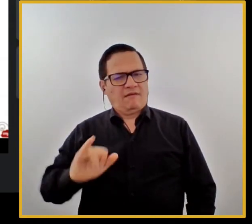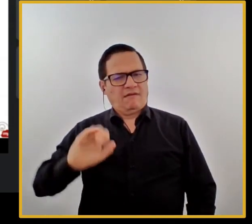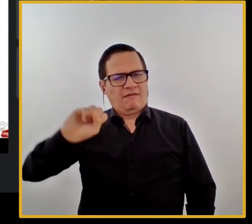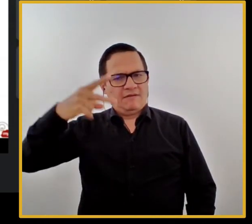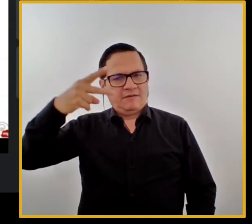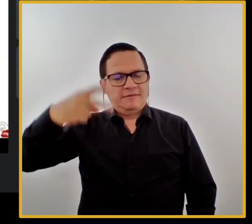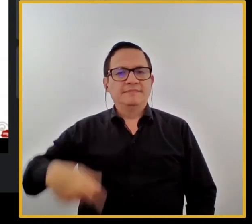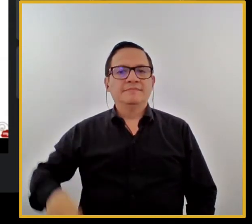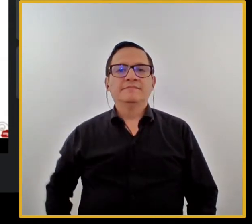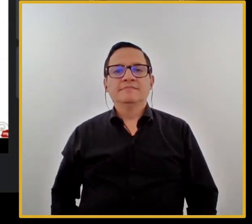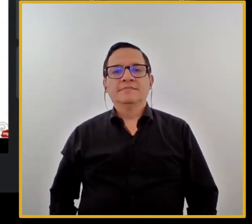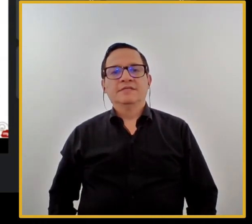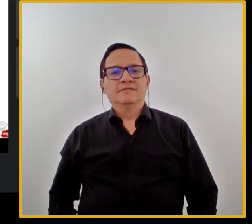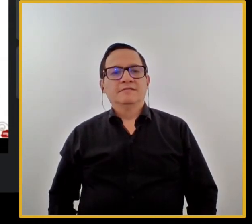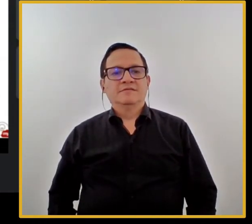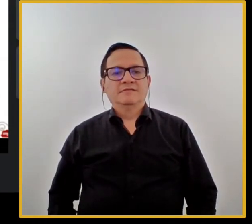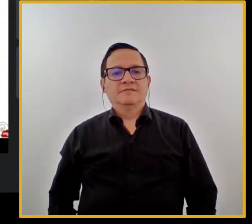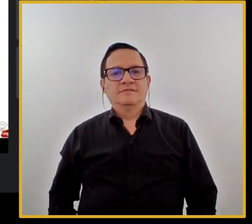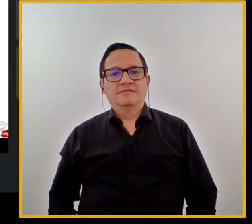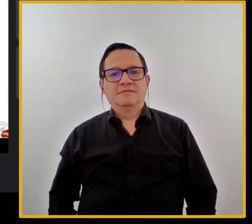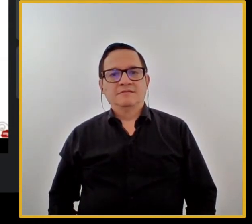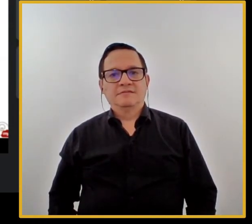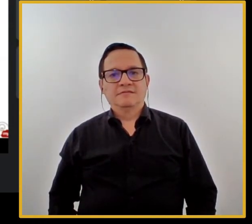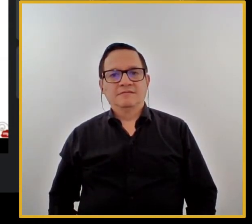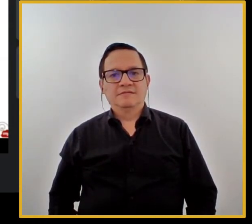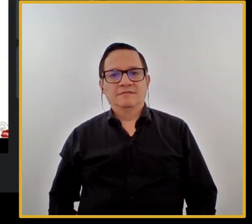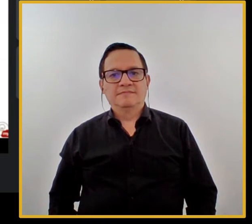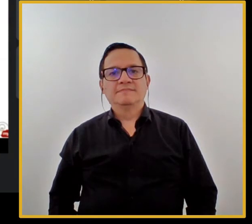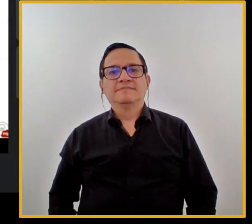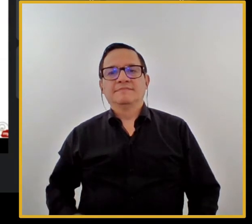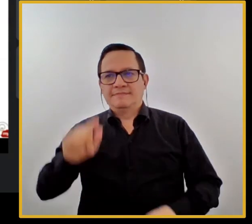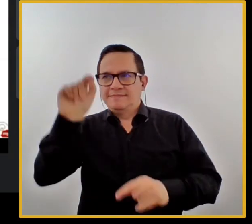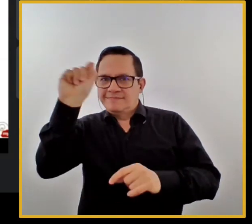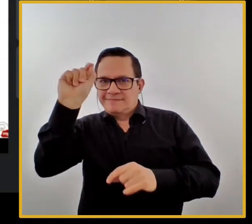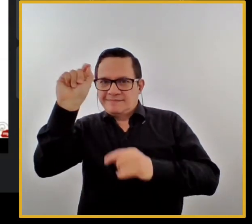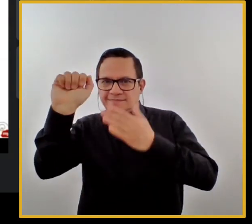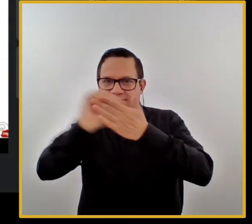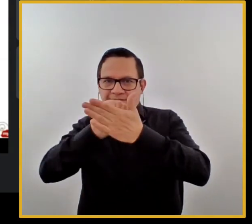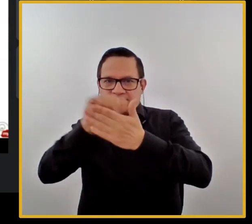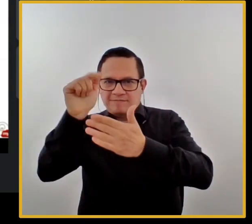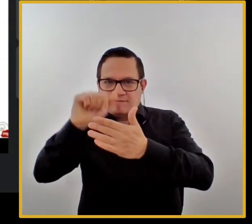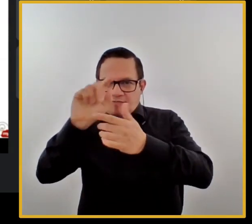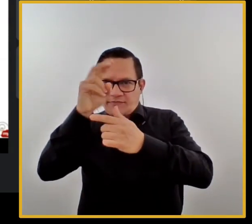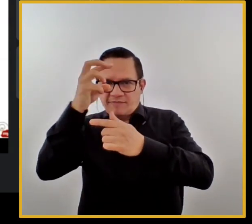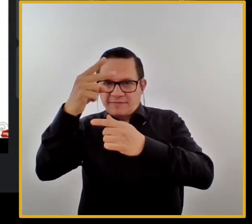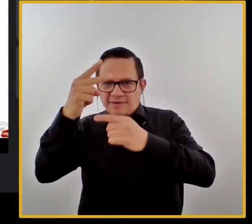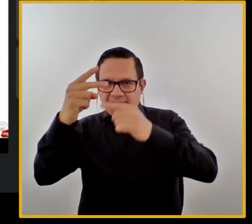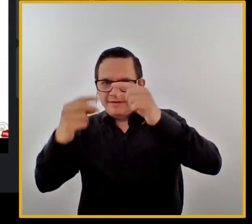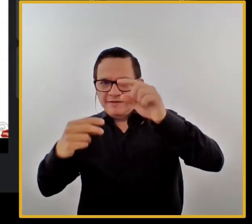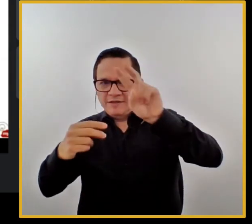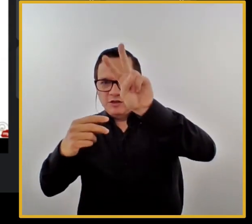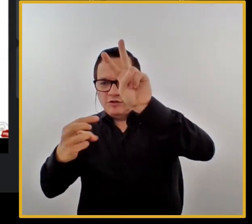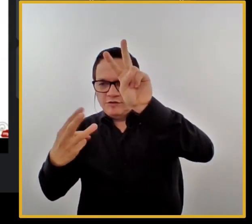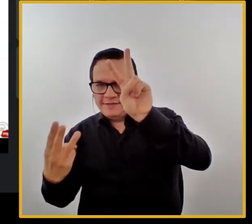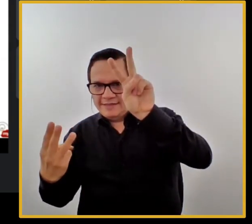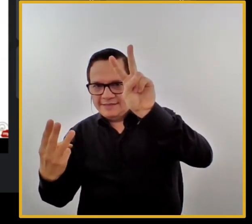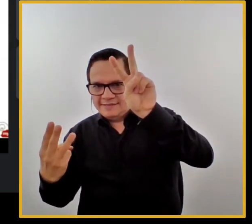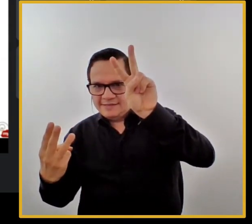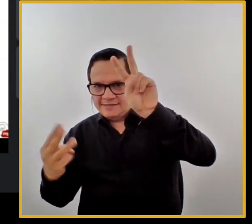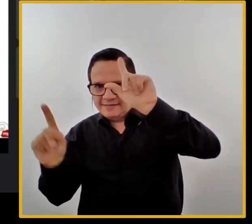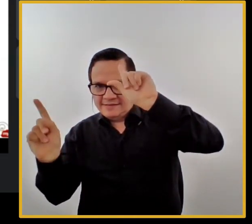al cuadrado. Ajá, se me va una aquí y una acá abajo queda. Arriba tengo 2 y abajo tengo